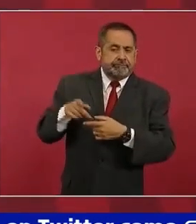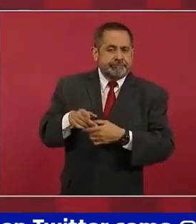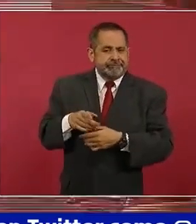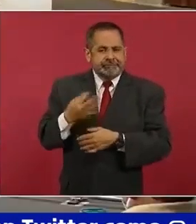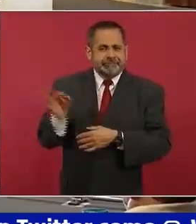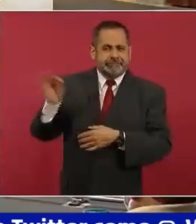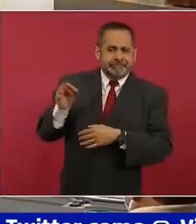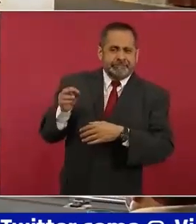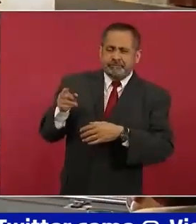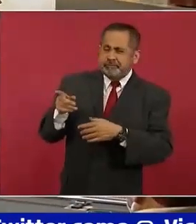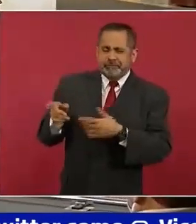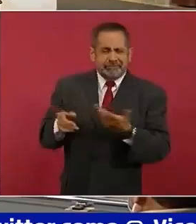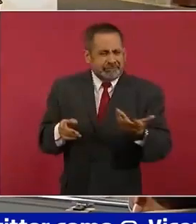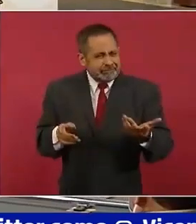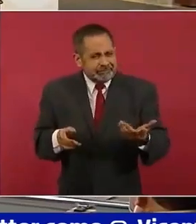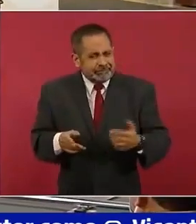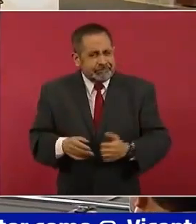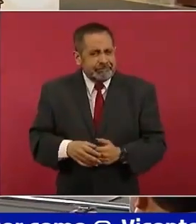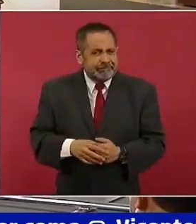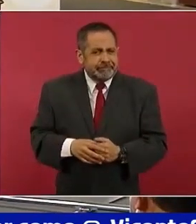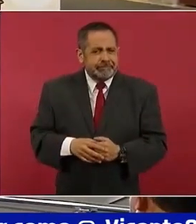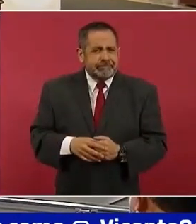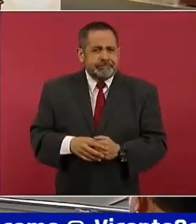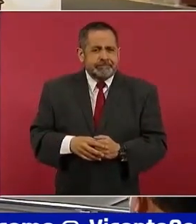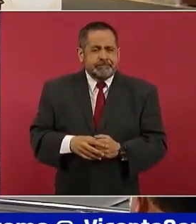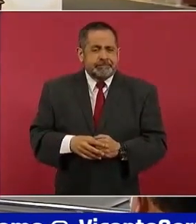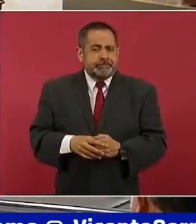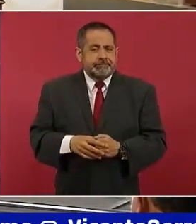a votar,